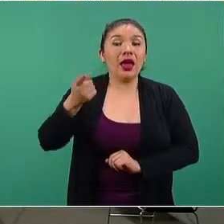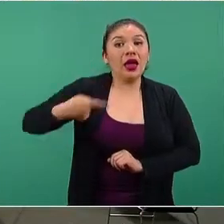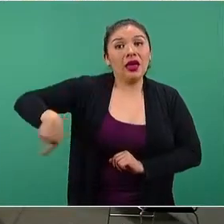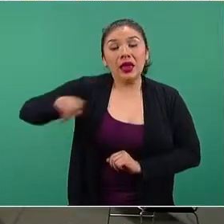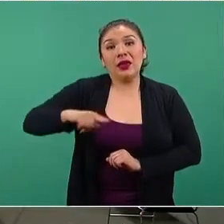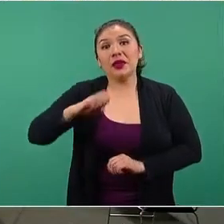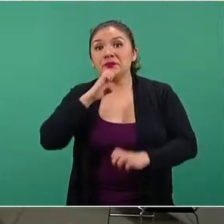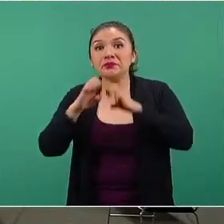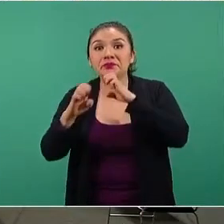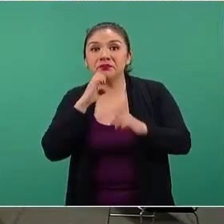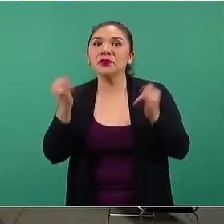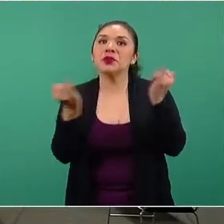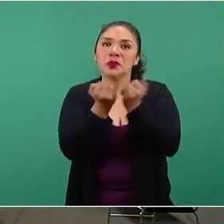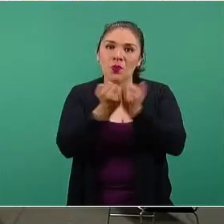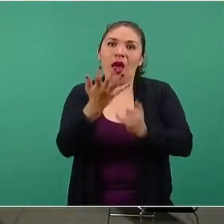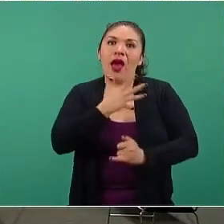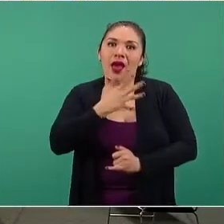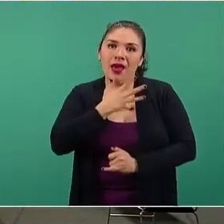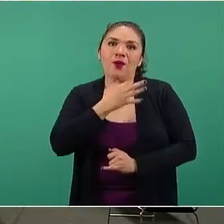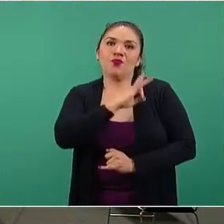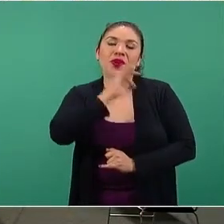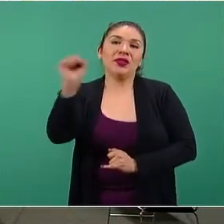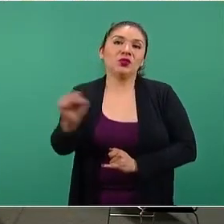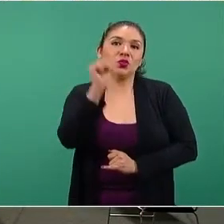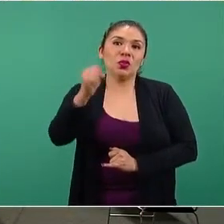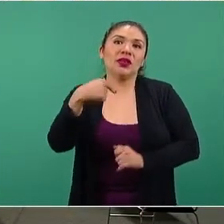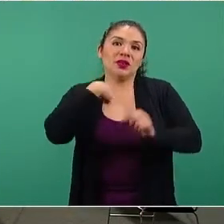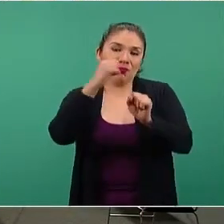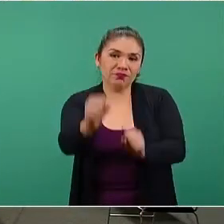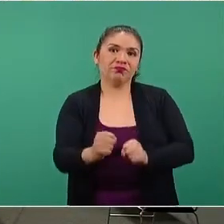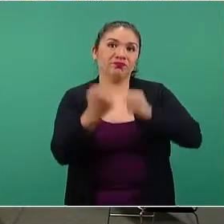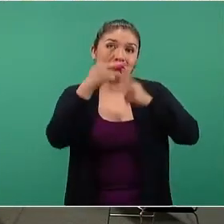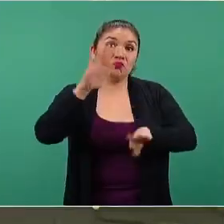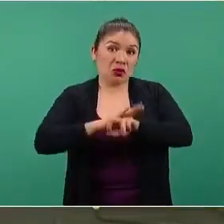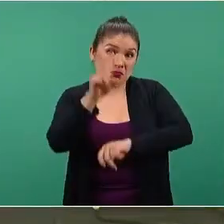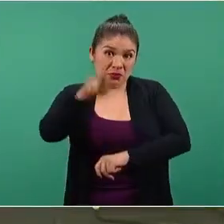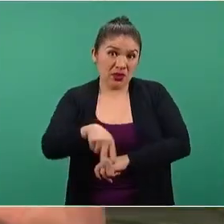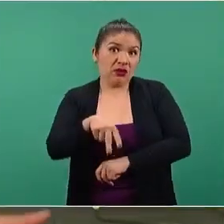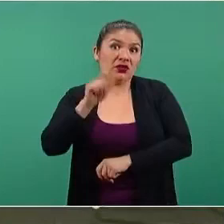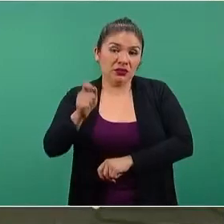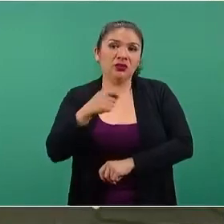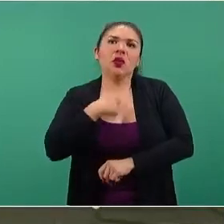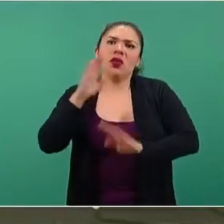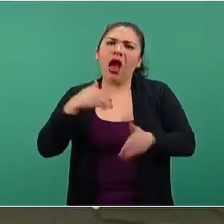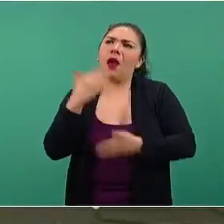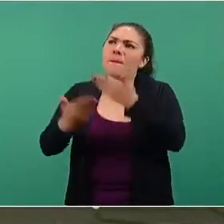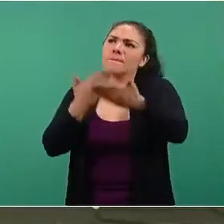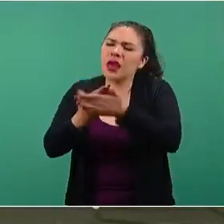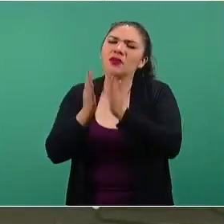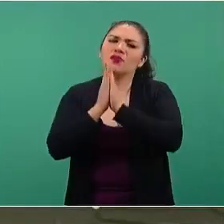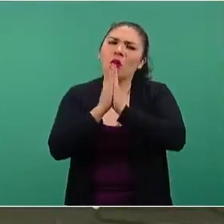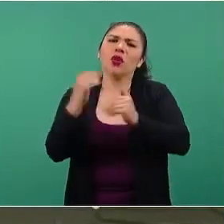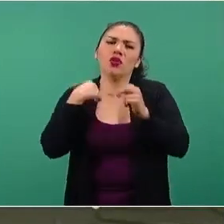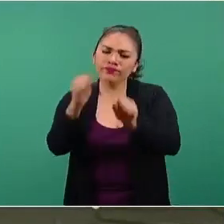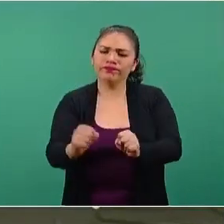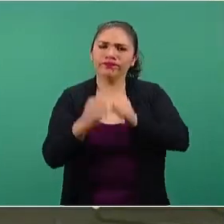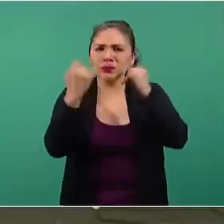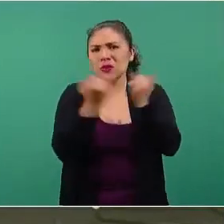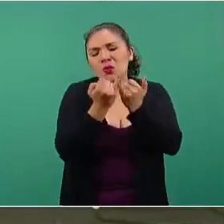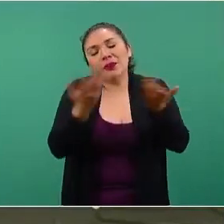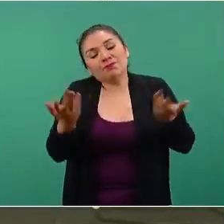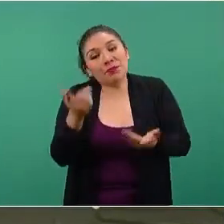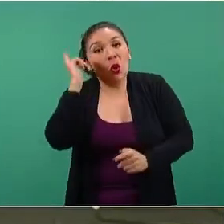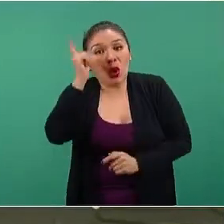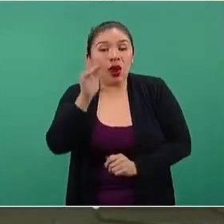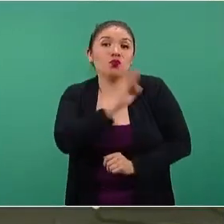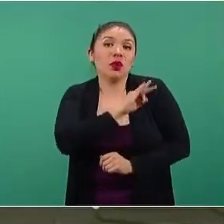también tengamos estos privilegios de estar a la distancia, porque sí es un riesgo venir aquí, lo hemos solicitado varias veces y bueno, en fin,